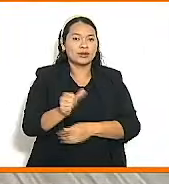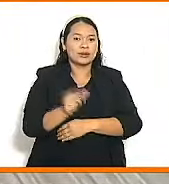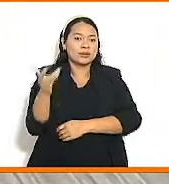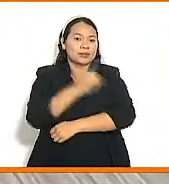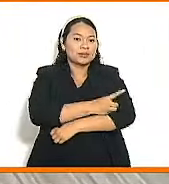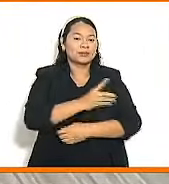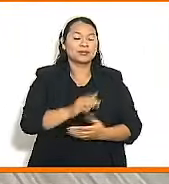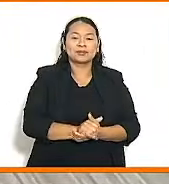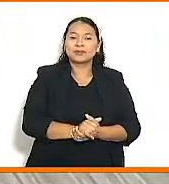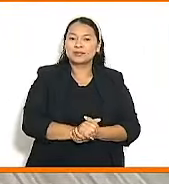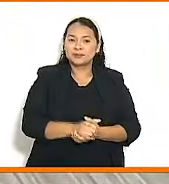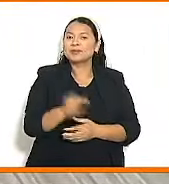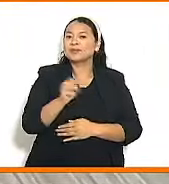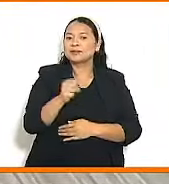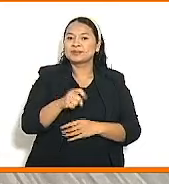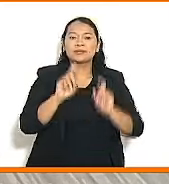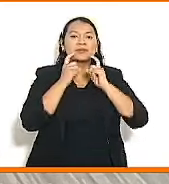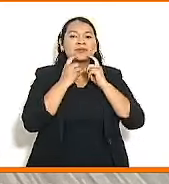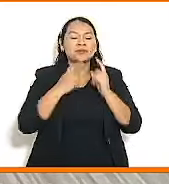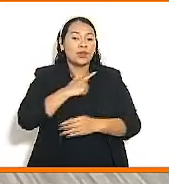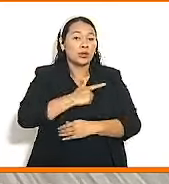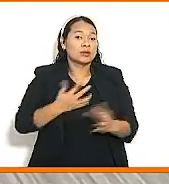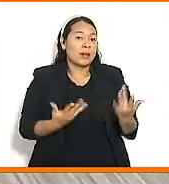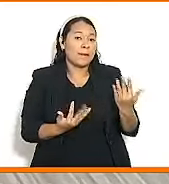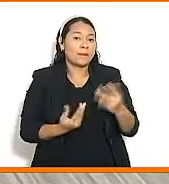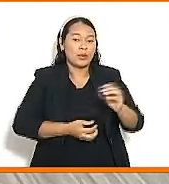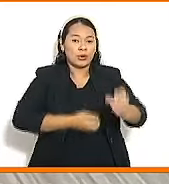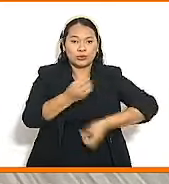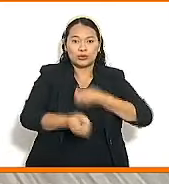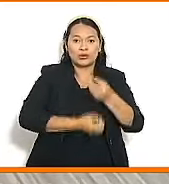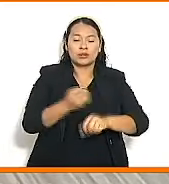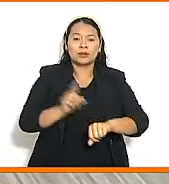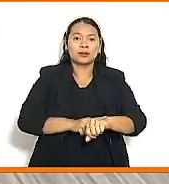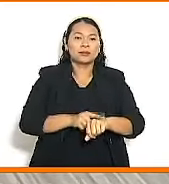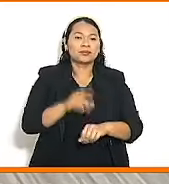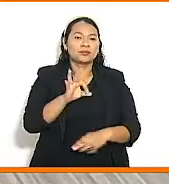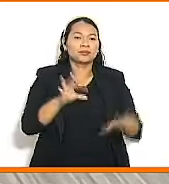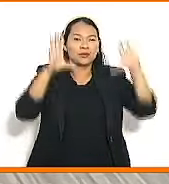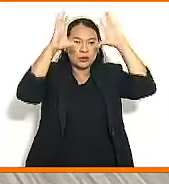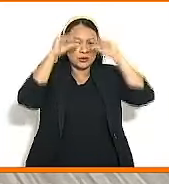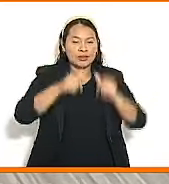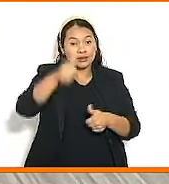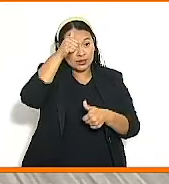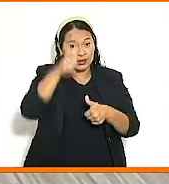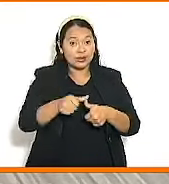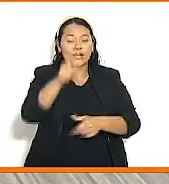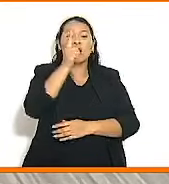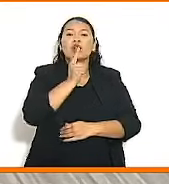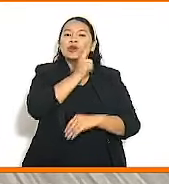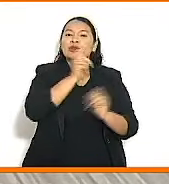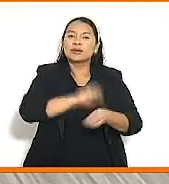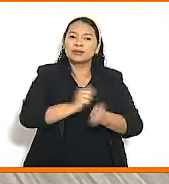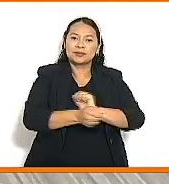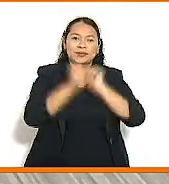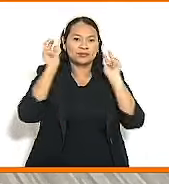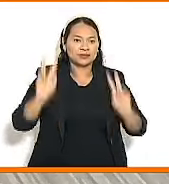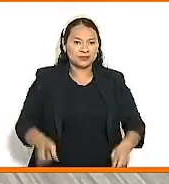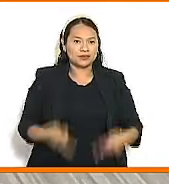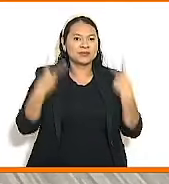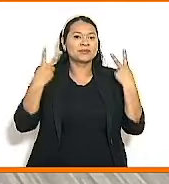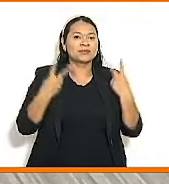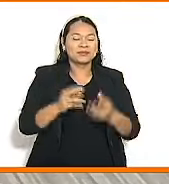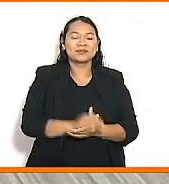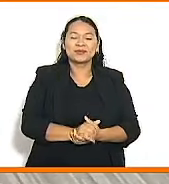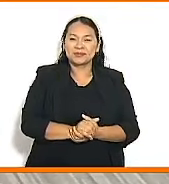día, Kenia. Así es, Tatiana, con mucho gusto los esperamos en nuestro sorteo de las 9 de la noche. Recuerda que el Loto te cambia la vida.